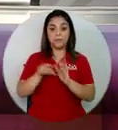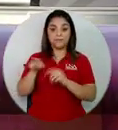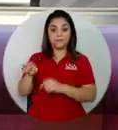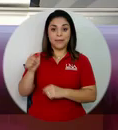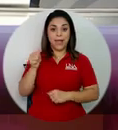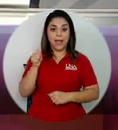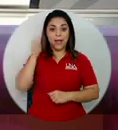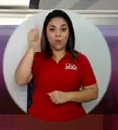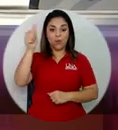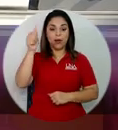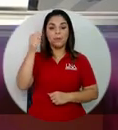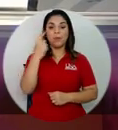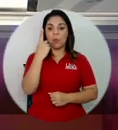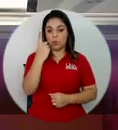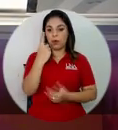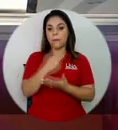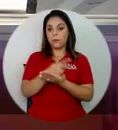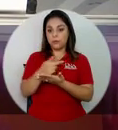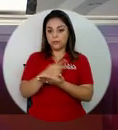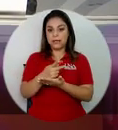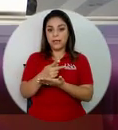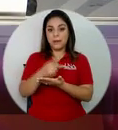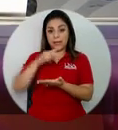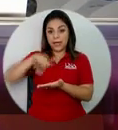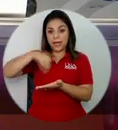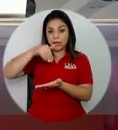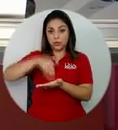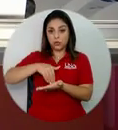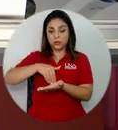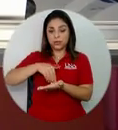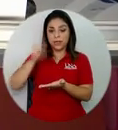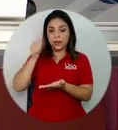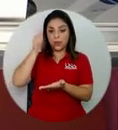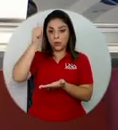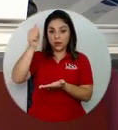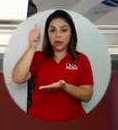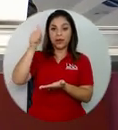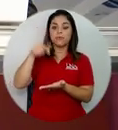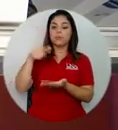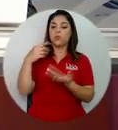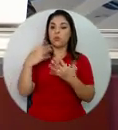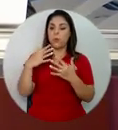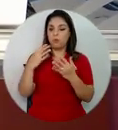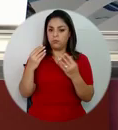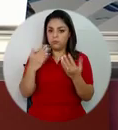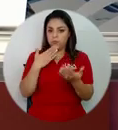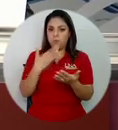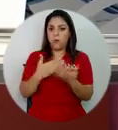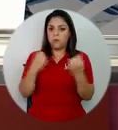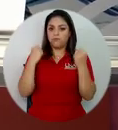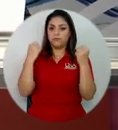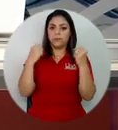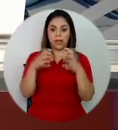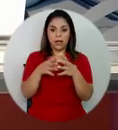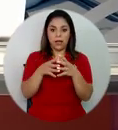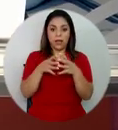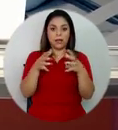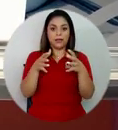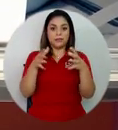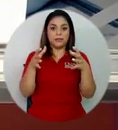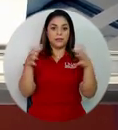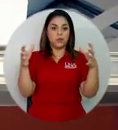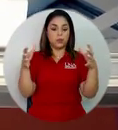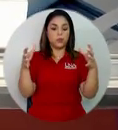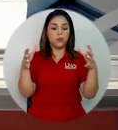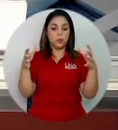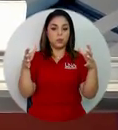Alajuela es una provincia y el cantón central de Alajuela que tiene mucho potencial y ha tenido